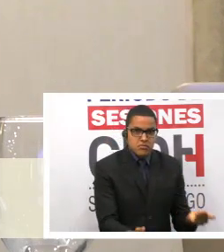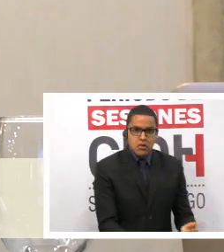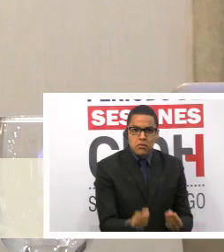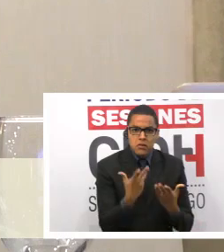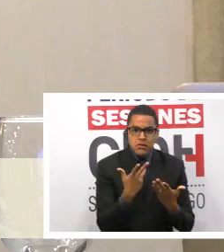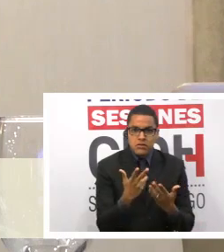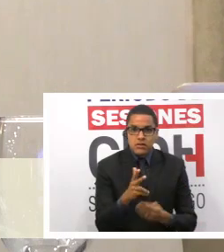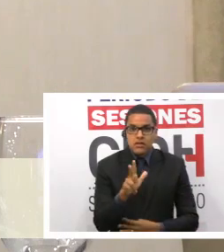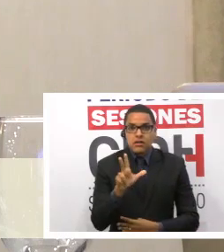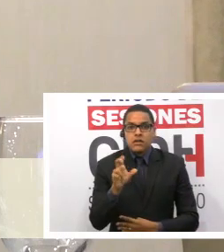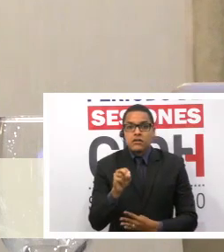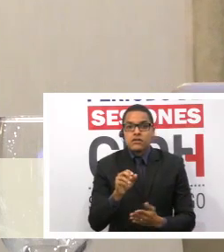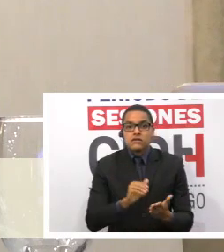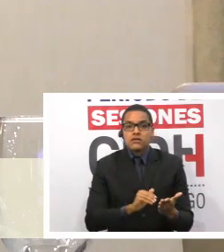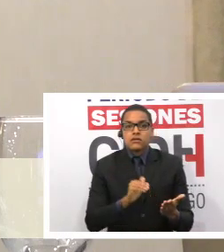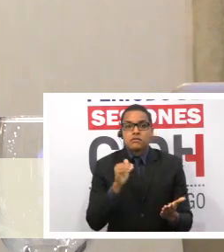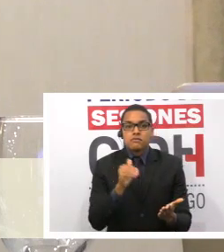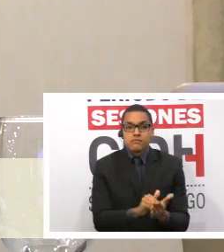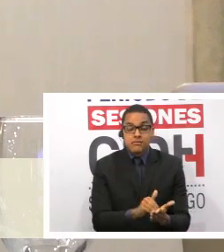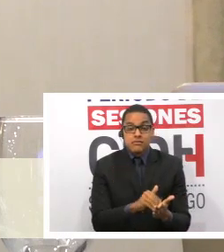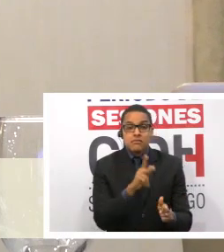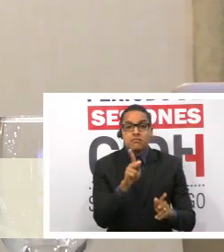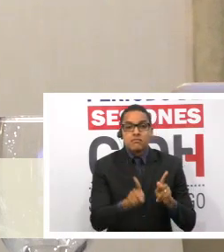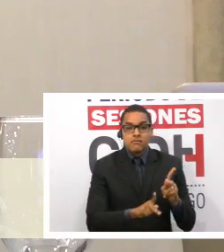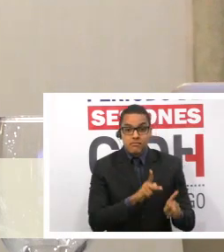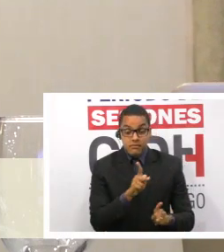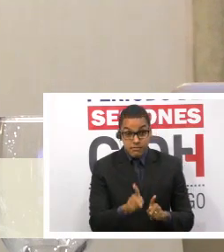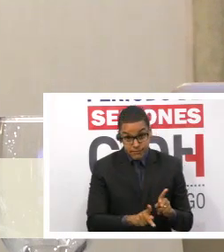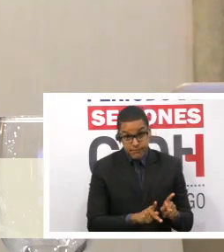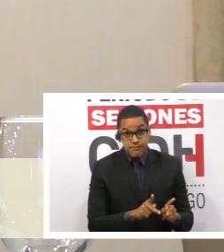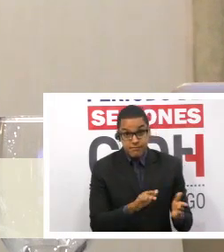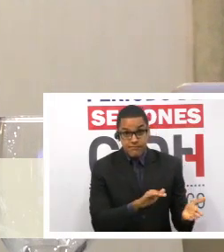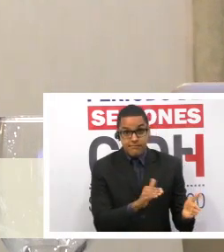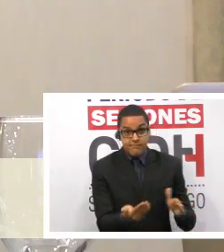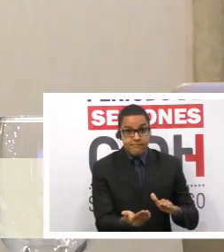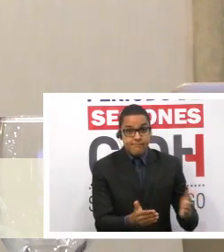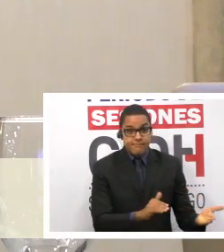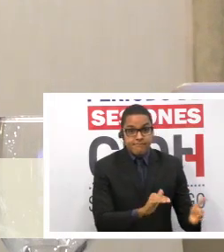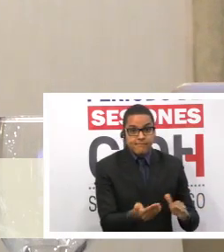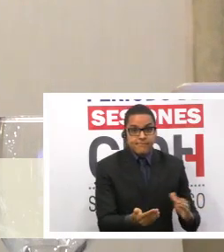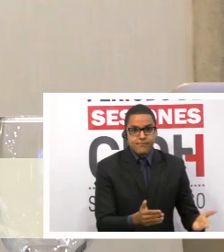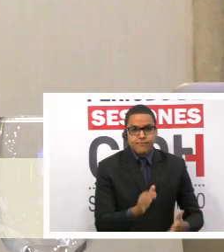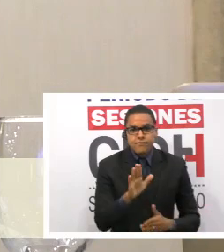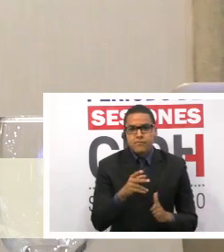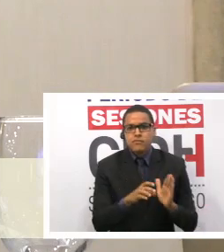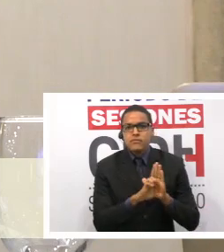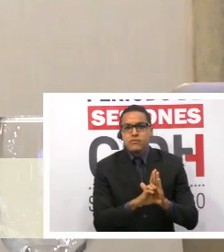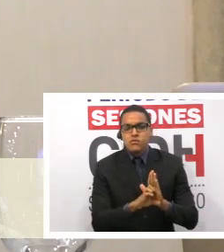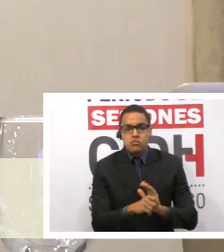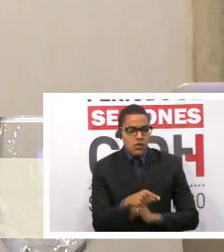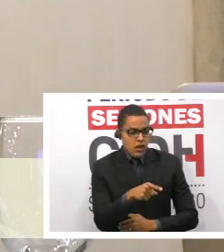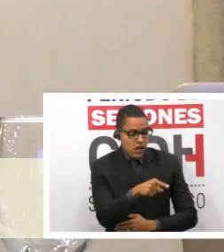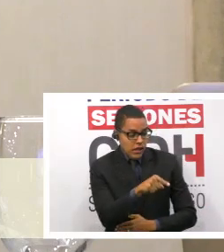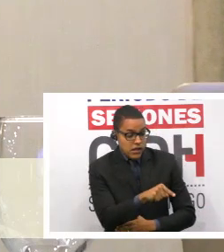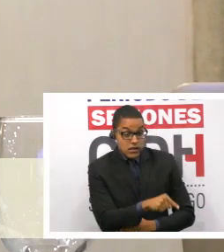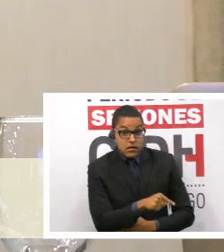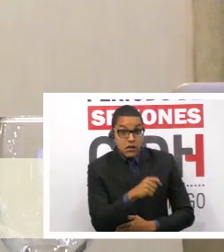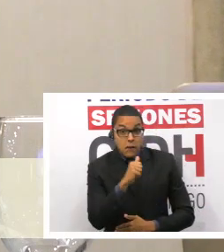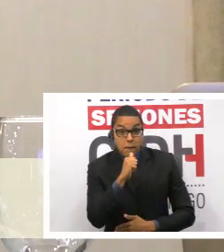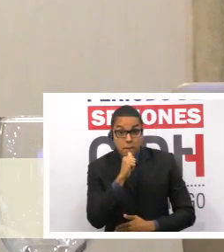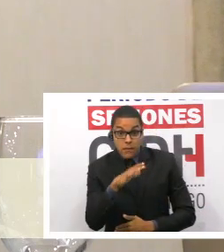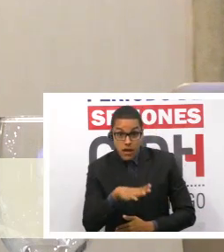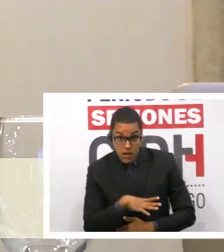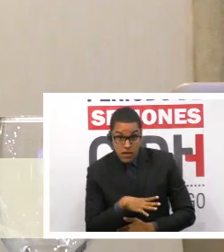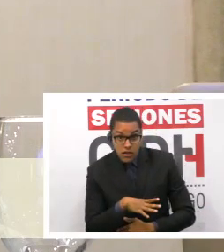se ha hecho una mamografía en los últimos dos años que es la norma sanitaria pero si es uno de cada tres en lima en las zonas rurales es